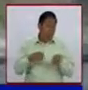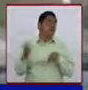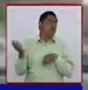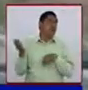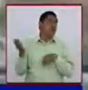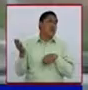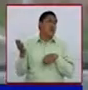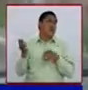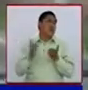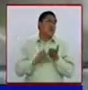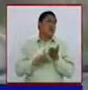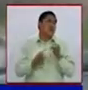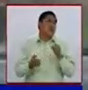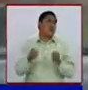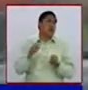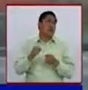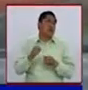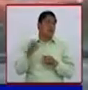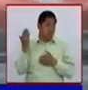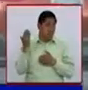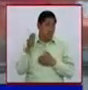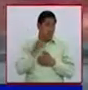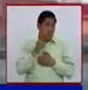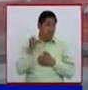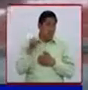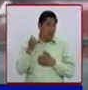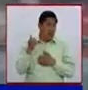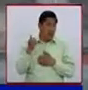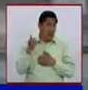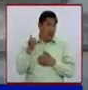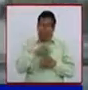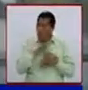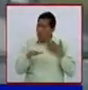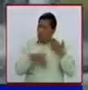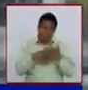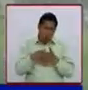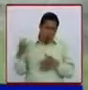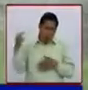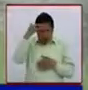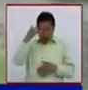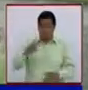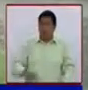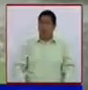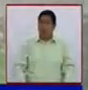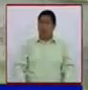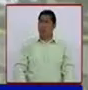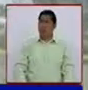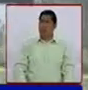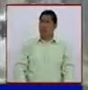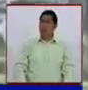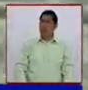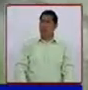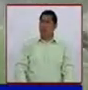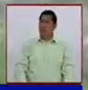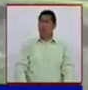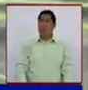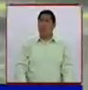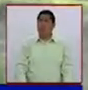realiza esta unidad policial, Vol 110 en este caso, en toda la zona del Alto.